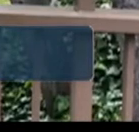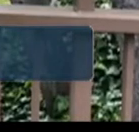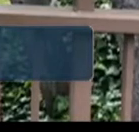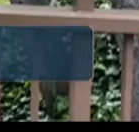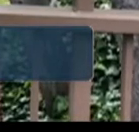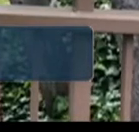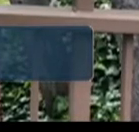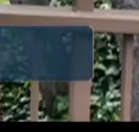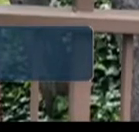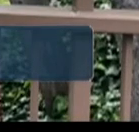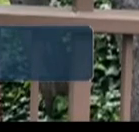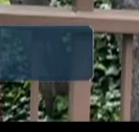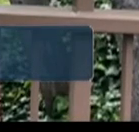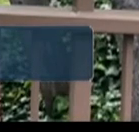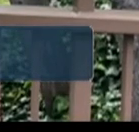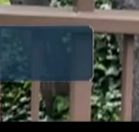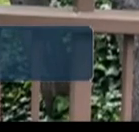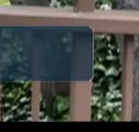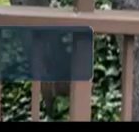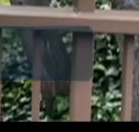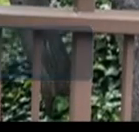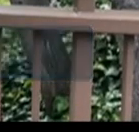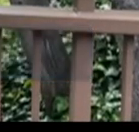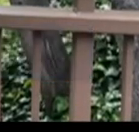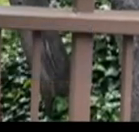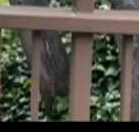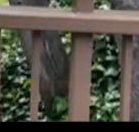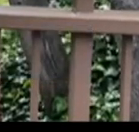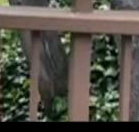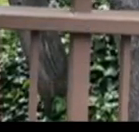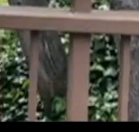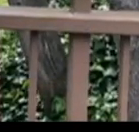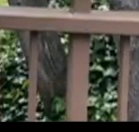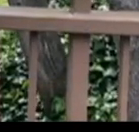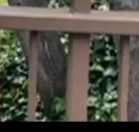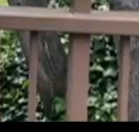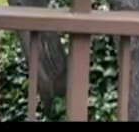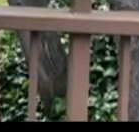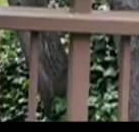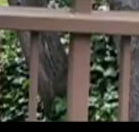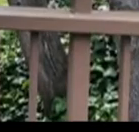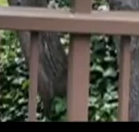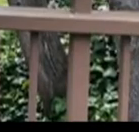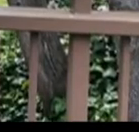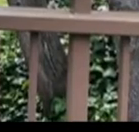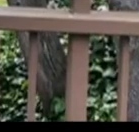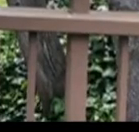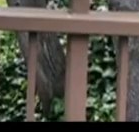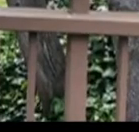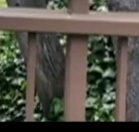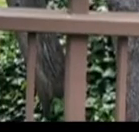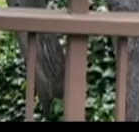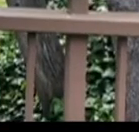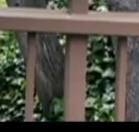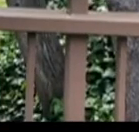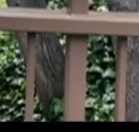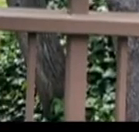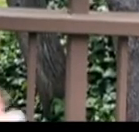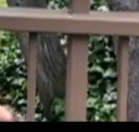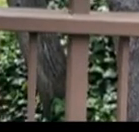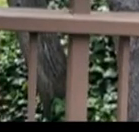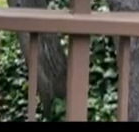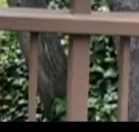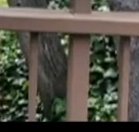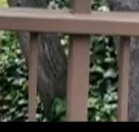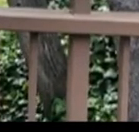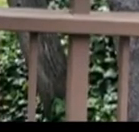Estoy aquí en el marco del Taller de Periodismo Científico Latinoamericano Jack F. Ely. Este